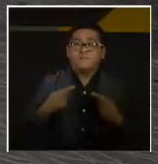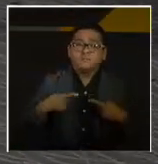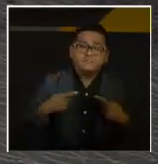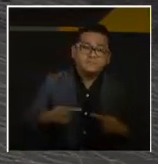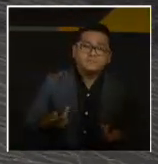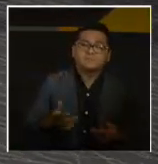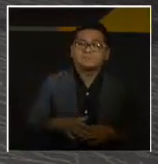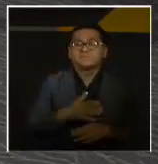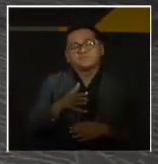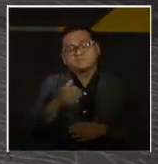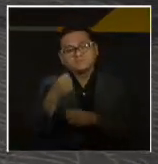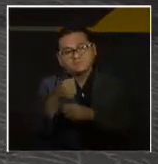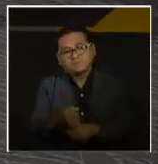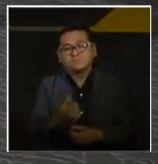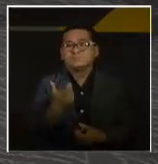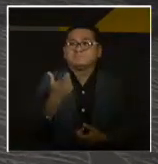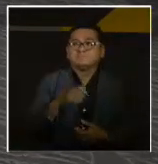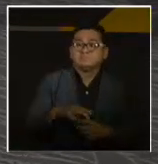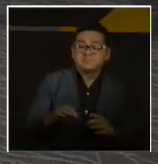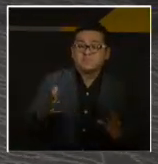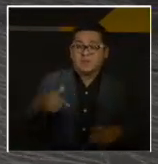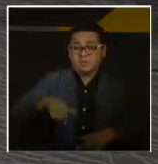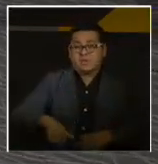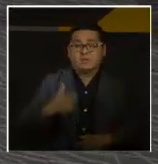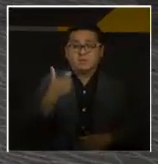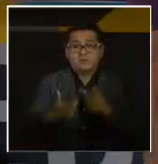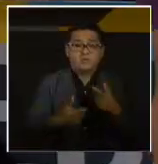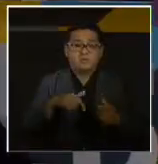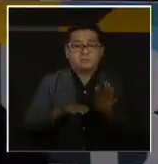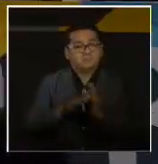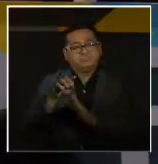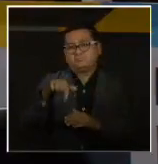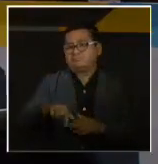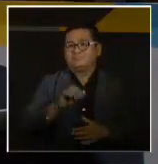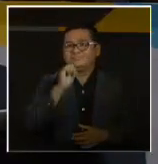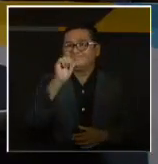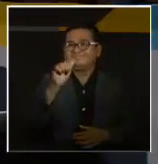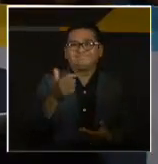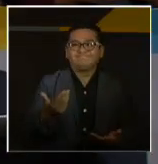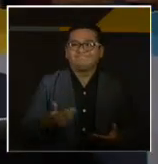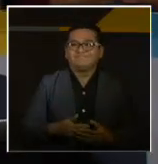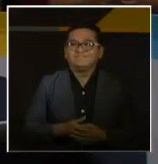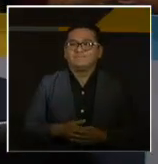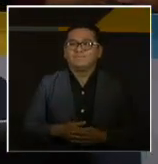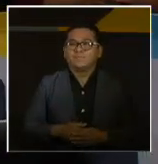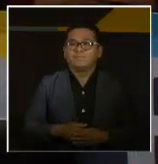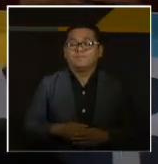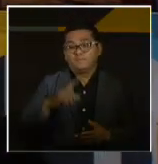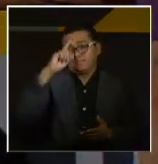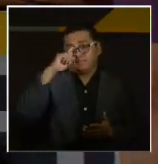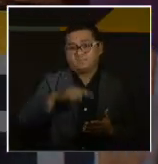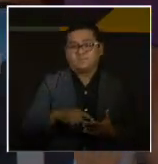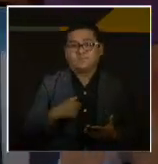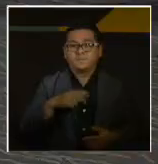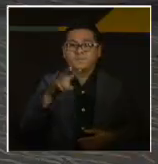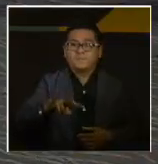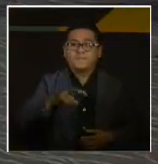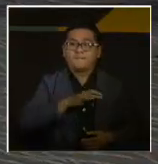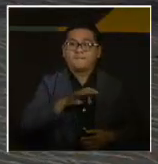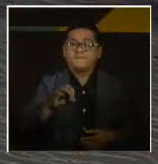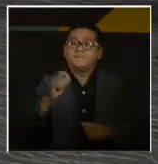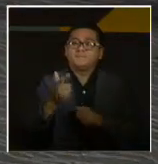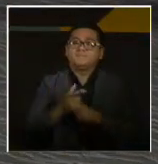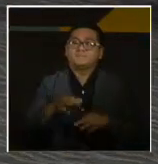gente, la pesca, la apicultura crezca en la economía y comparte a la economía. Yo creo que eso sí